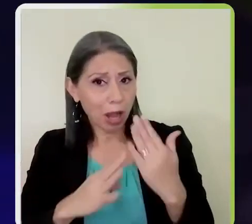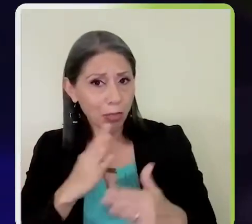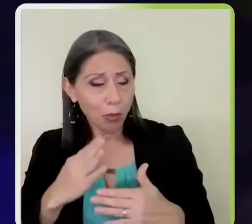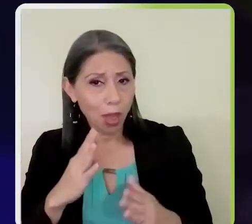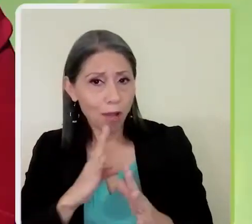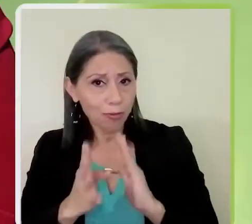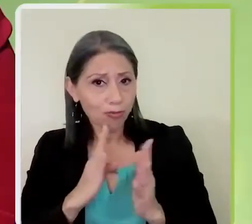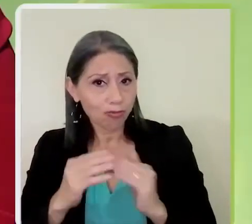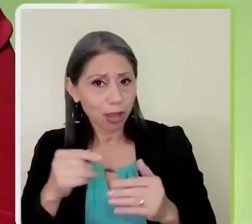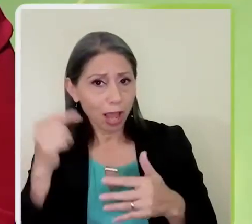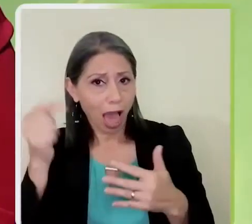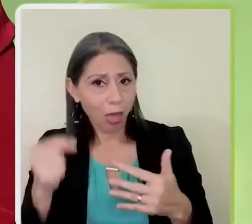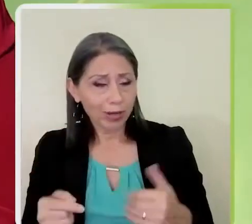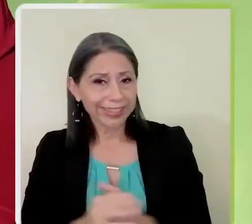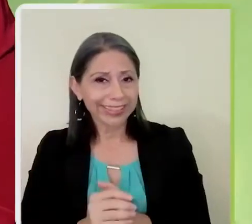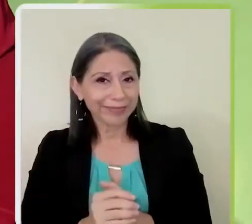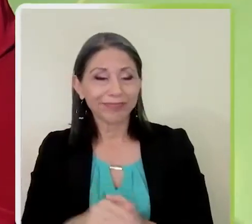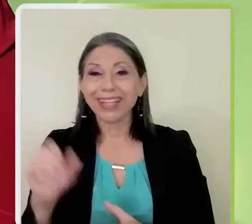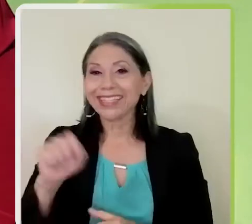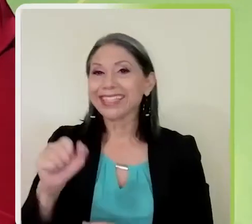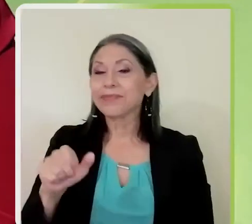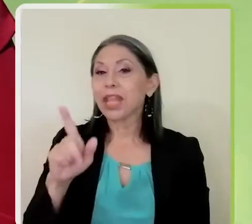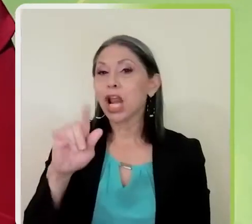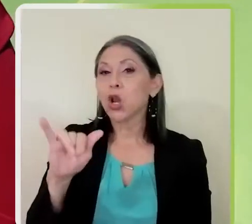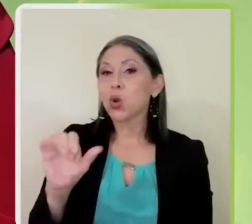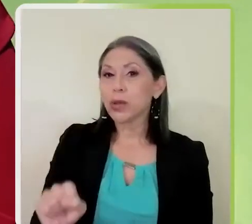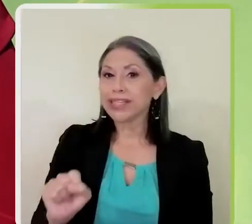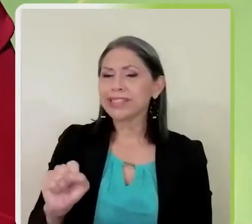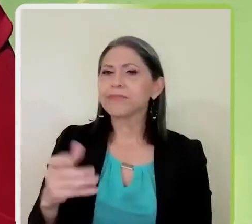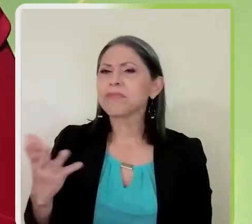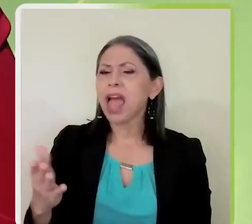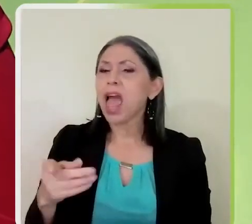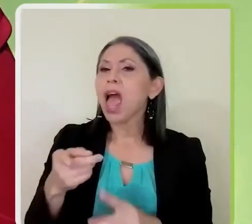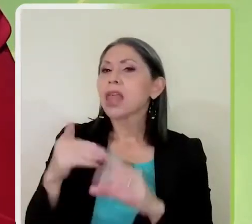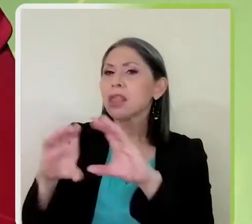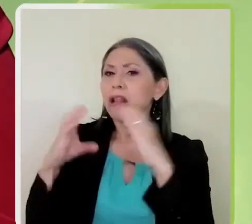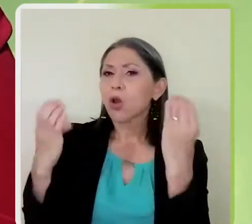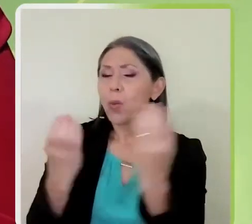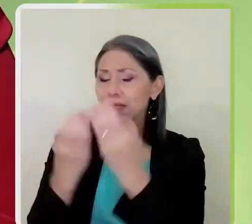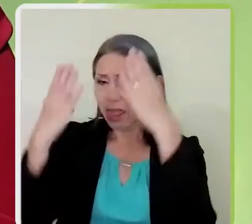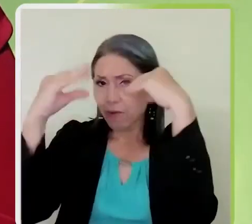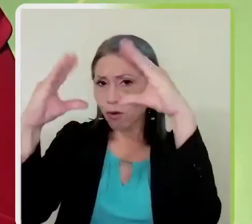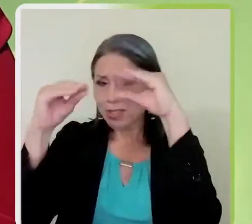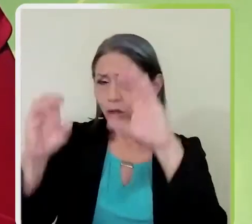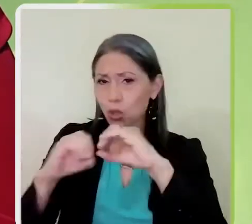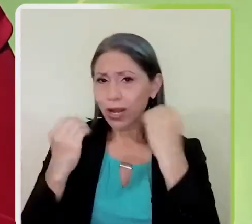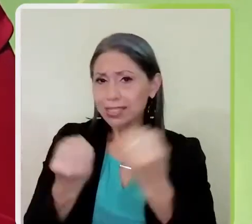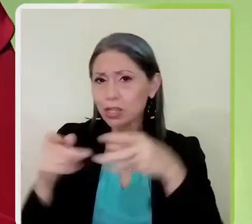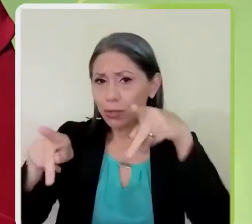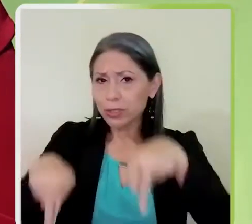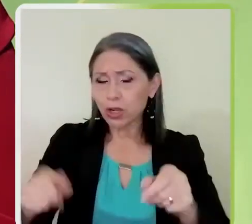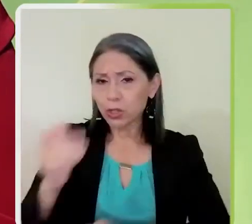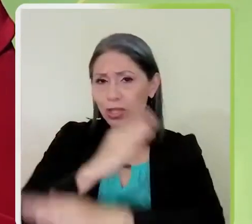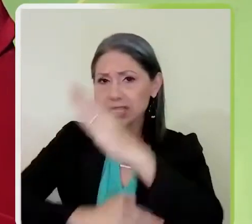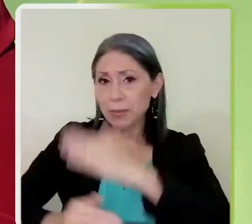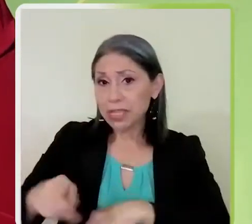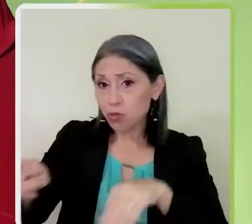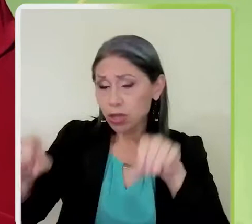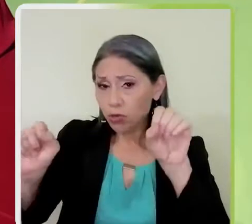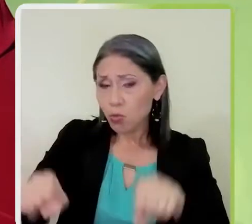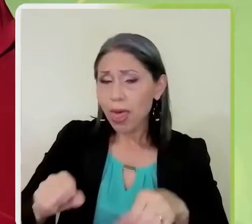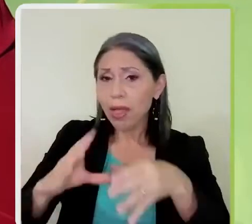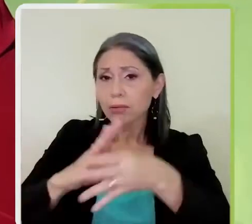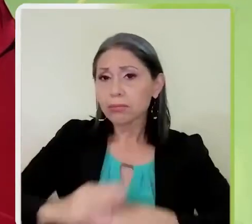ellas. Sí, y Luis, me gustaría también que desde el Comité de Información de las Organizaciones de Personas con Discapacidad nos pudieras contar